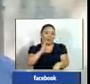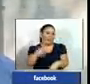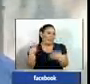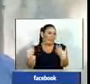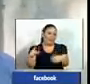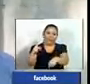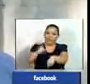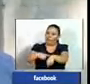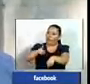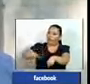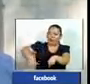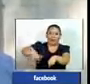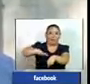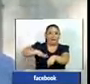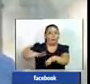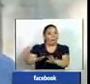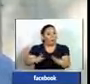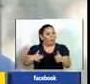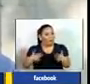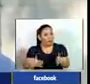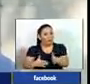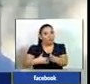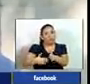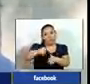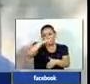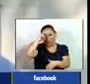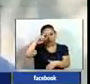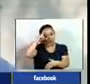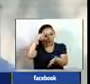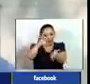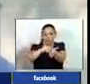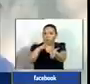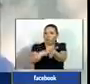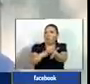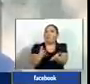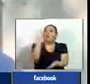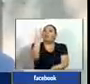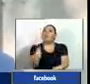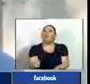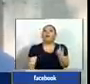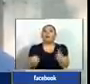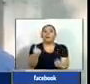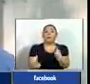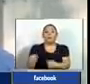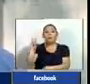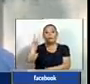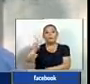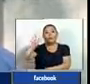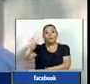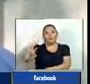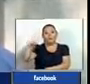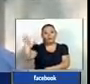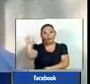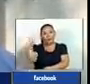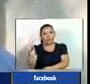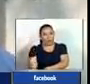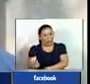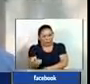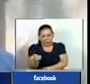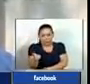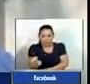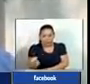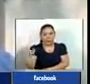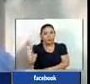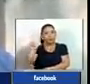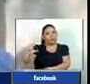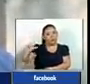tarde, ya que la reapertura económica ya está decidida para el 24 de agosto, es decir, el próximo